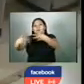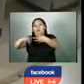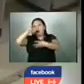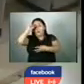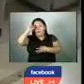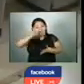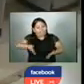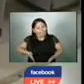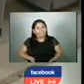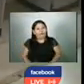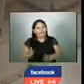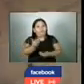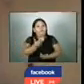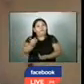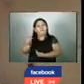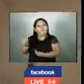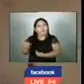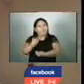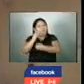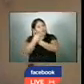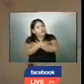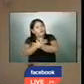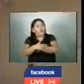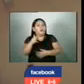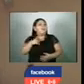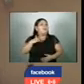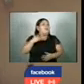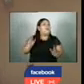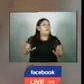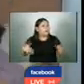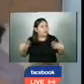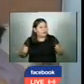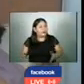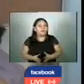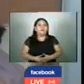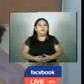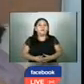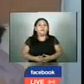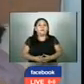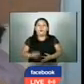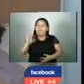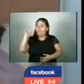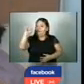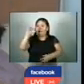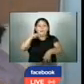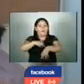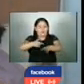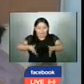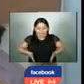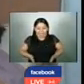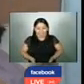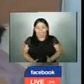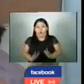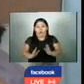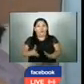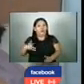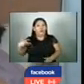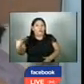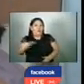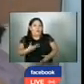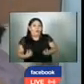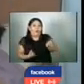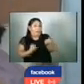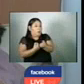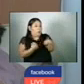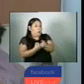con Cariño y explica cuál fue su mayor motivación. Es un parto más humanizado, donde nosotros solo seamos